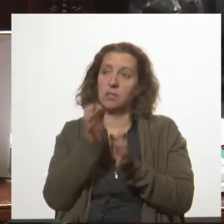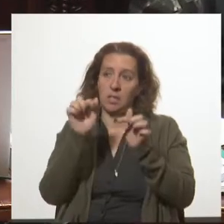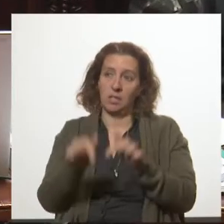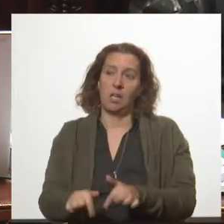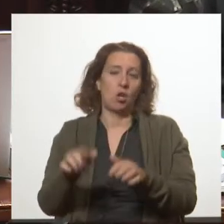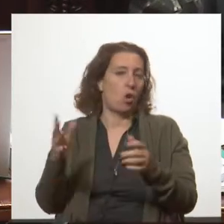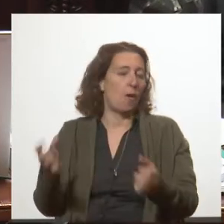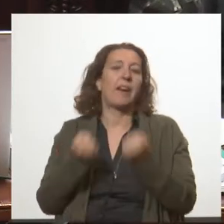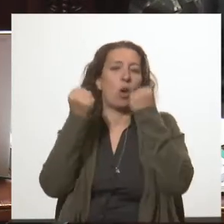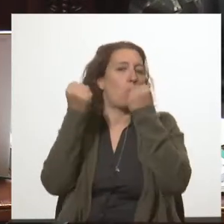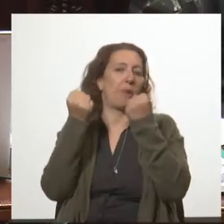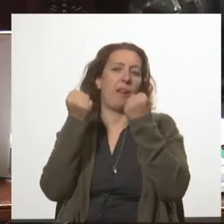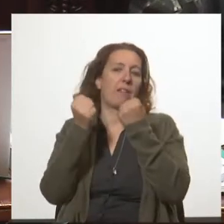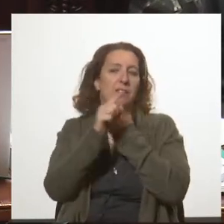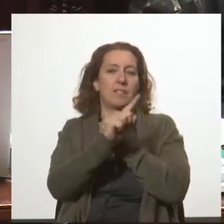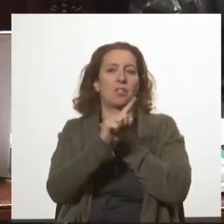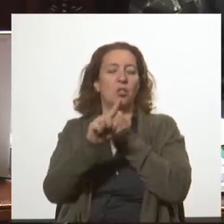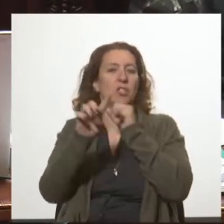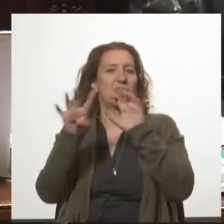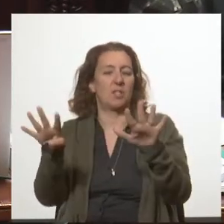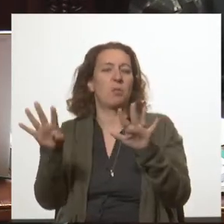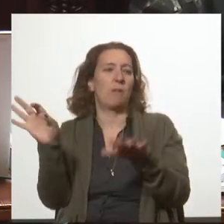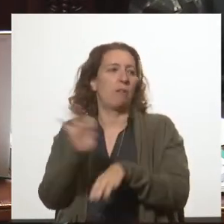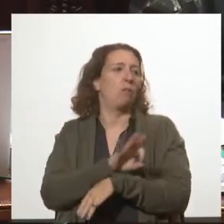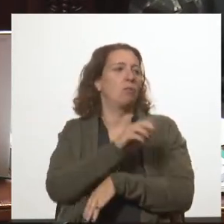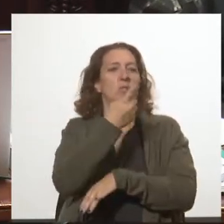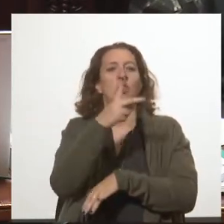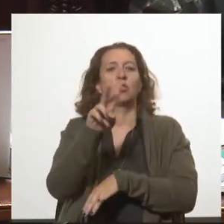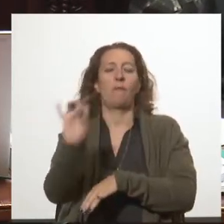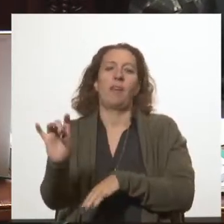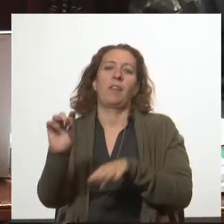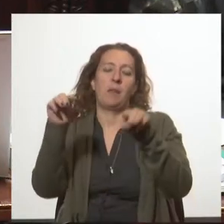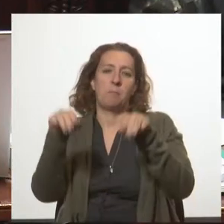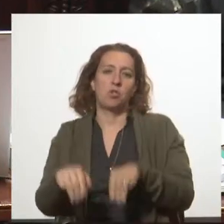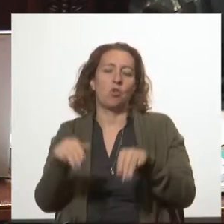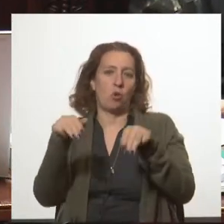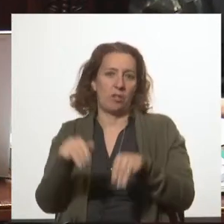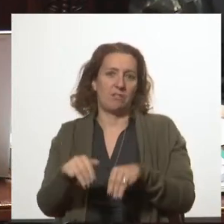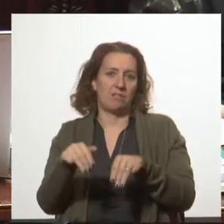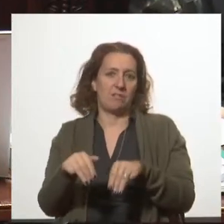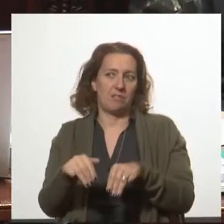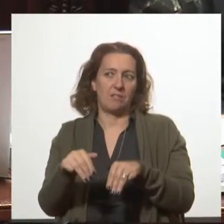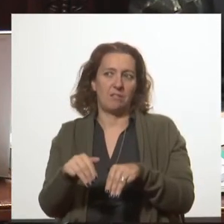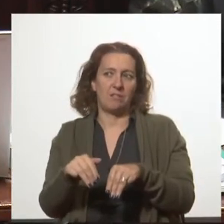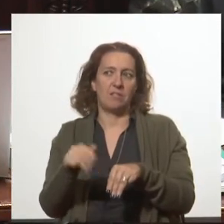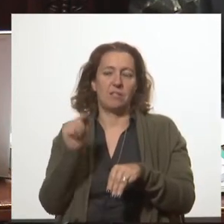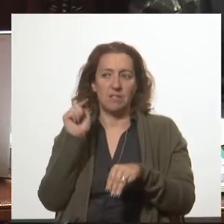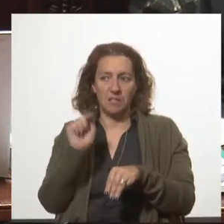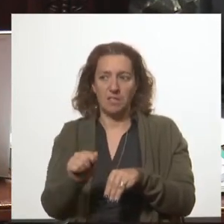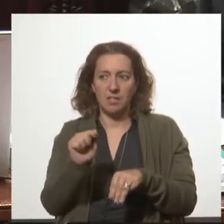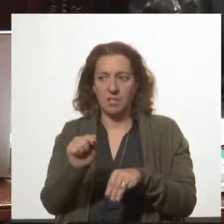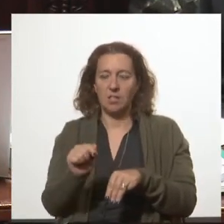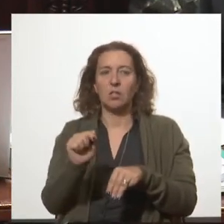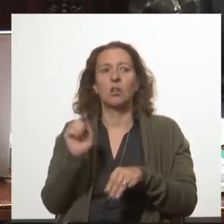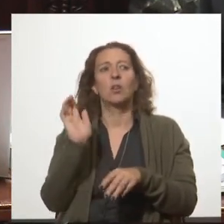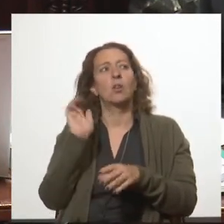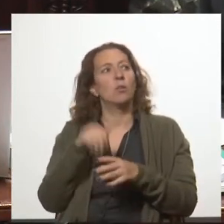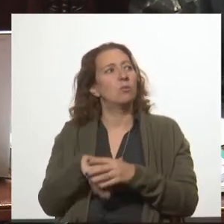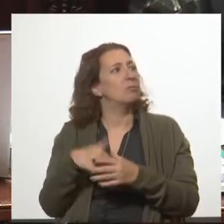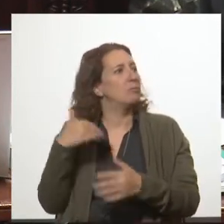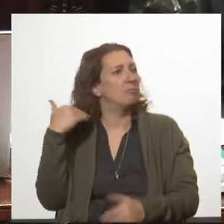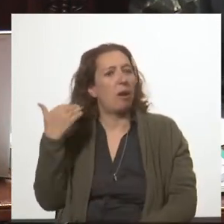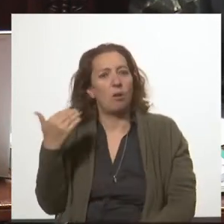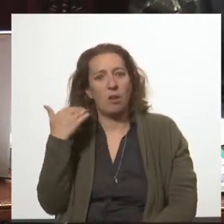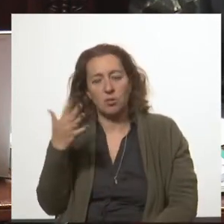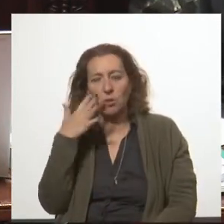no se va a recuperar los 119 220 millones que se invirtió y esto incluye incluso una valoración